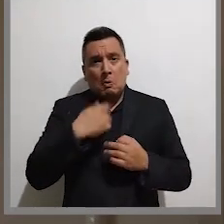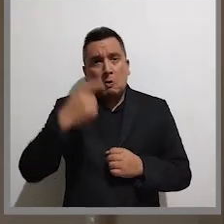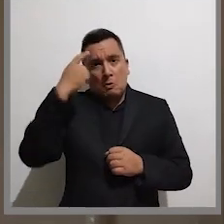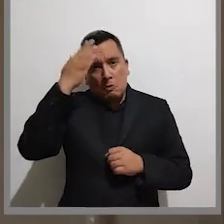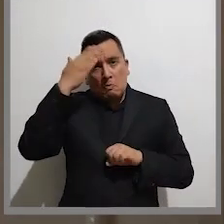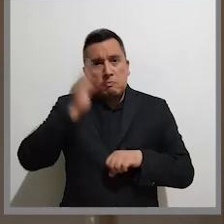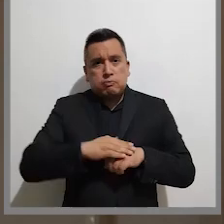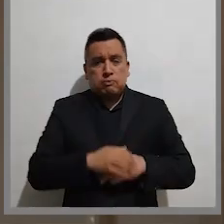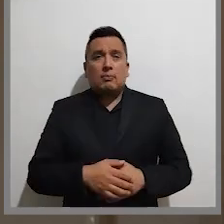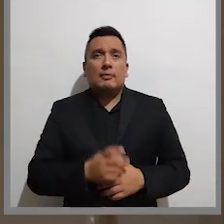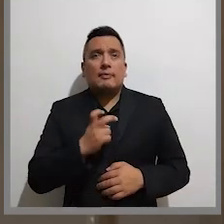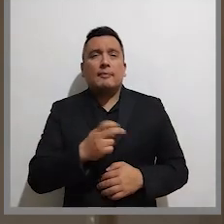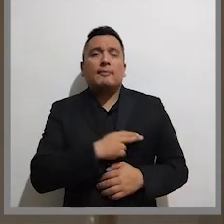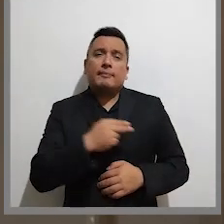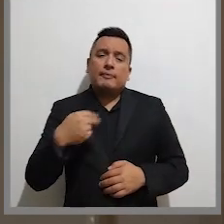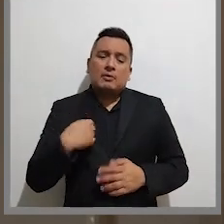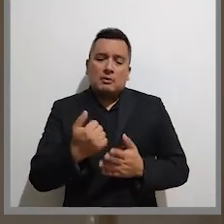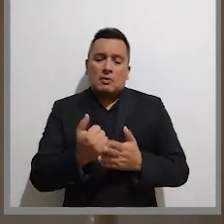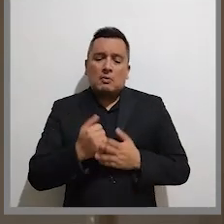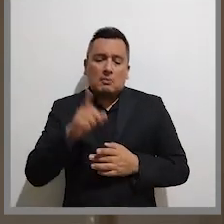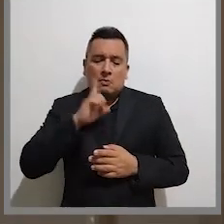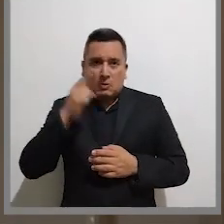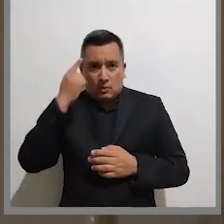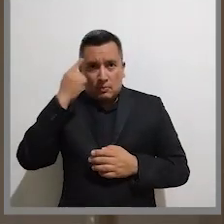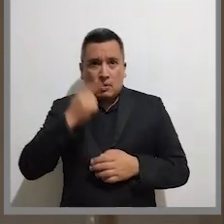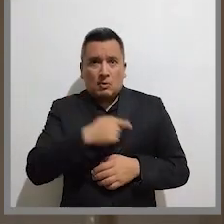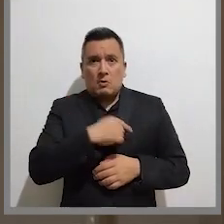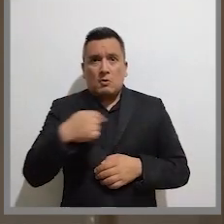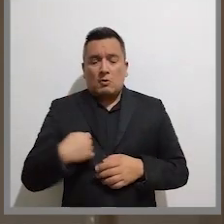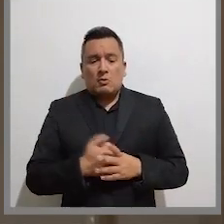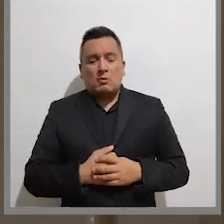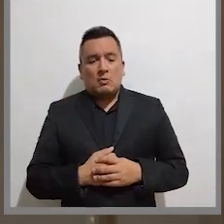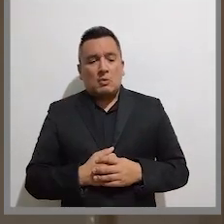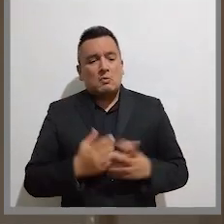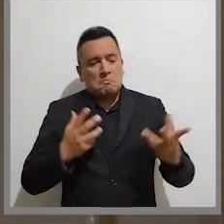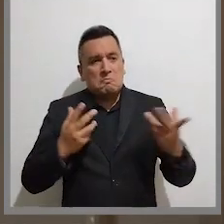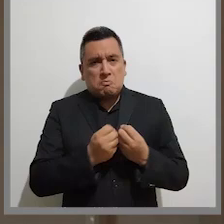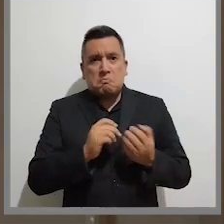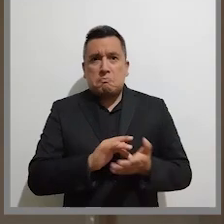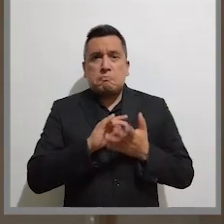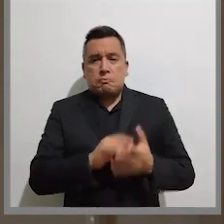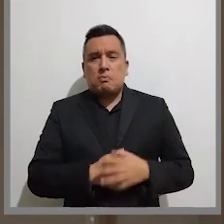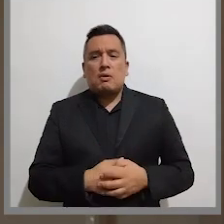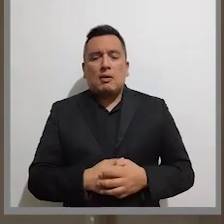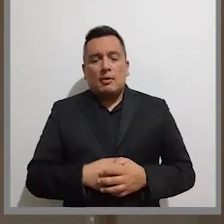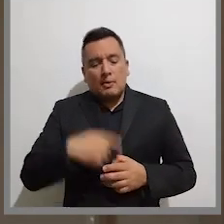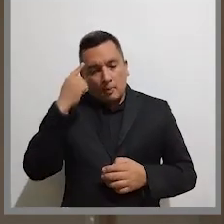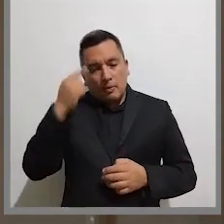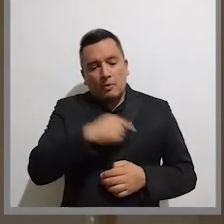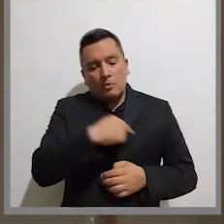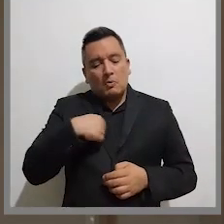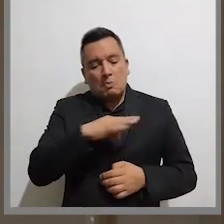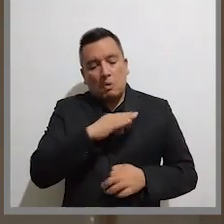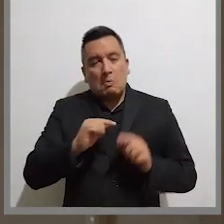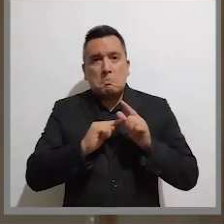conciencia y que sobre todo nos ayude a las mujeres a actuar con sororidad, con afidamiento, para que